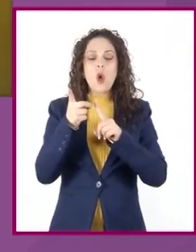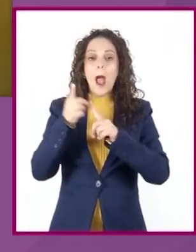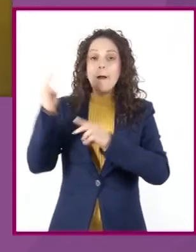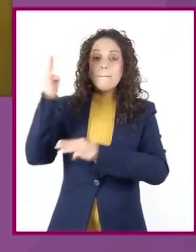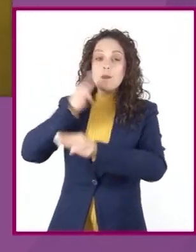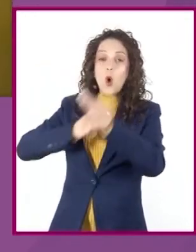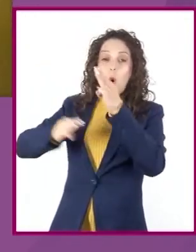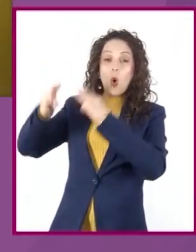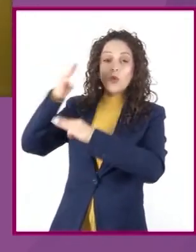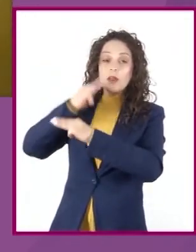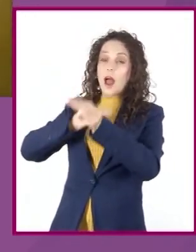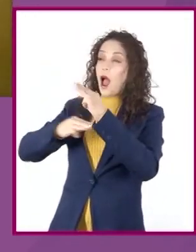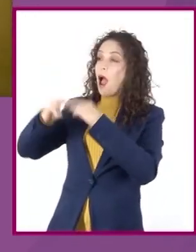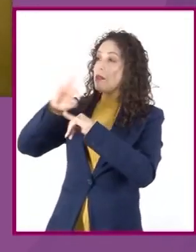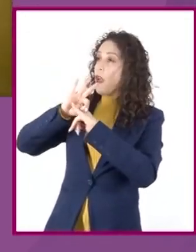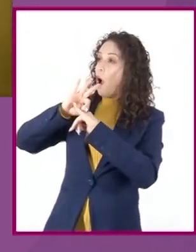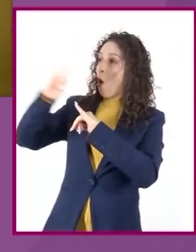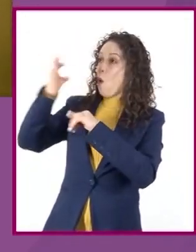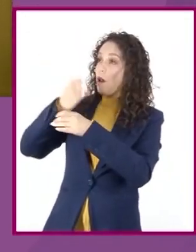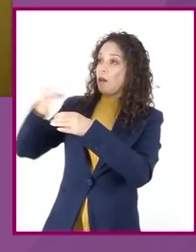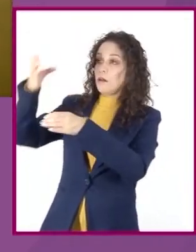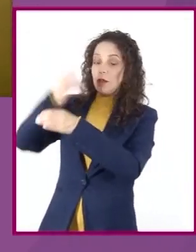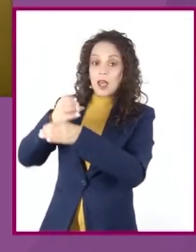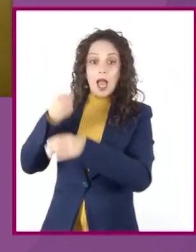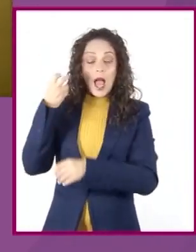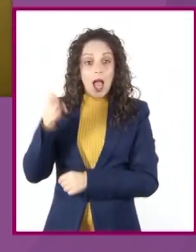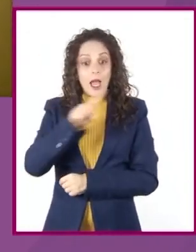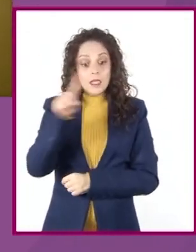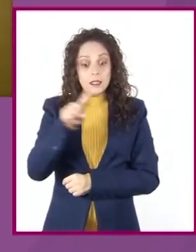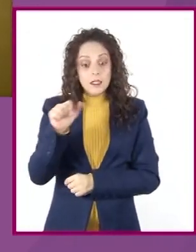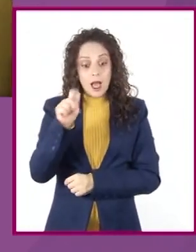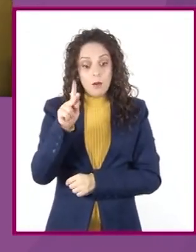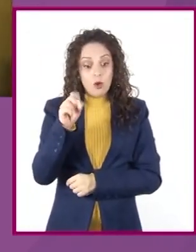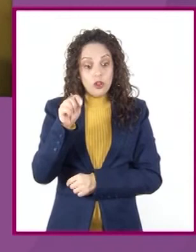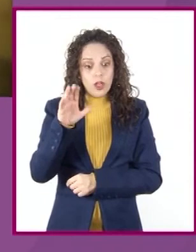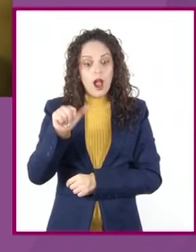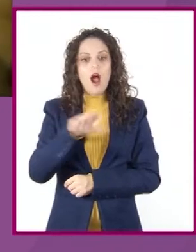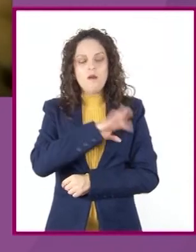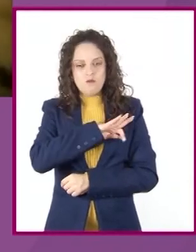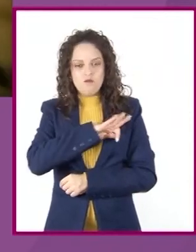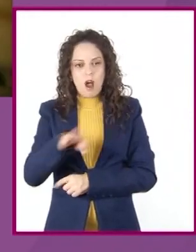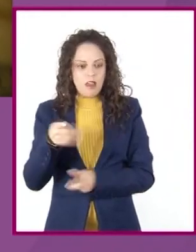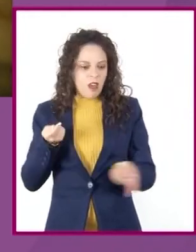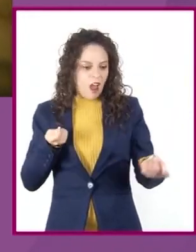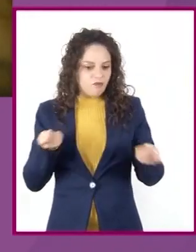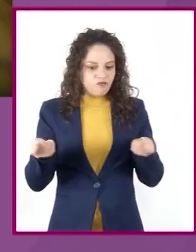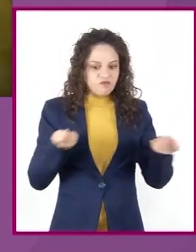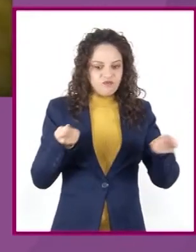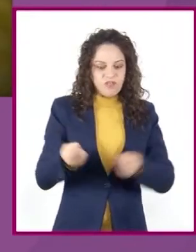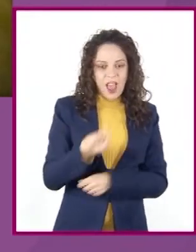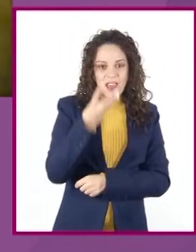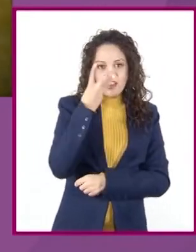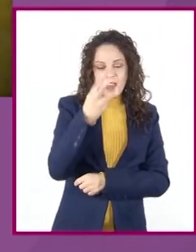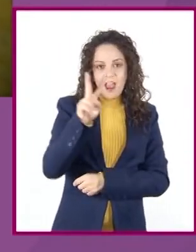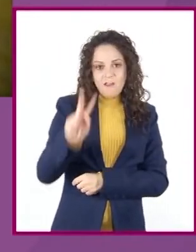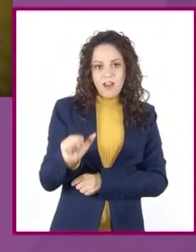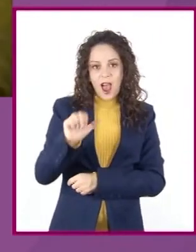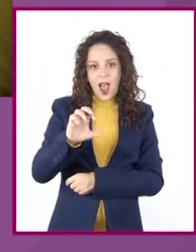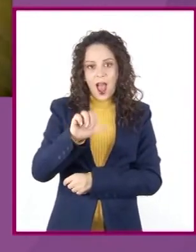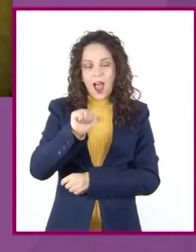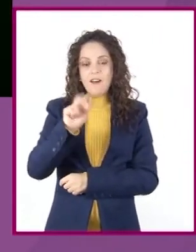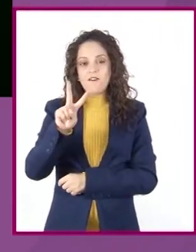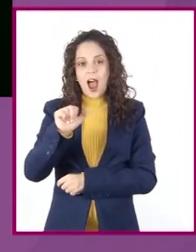la cual los zapotecas podían dominar estratégicamente los 3 valles centrales de la